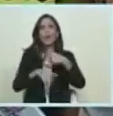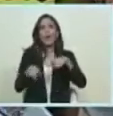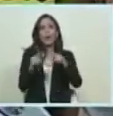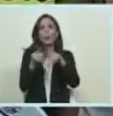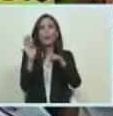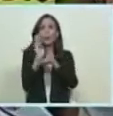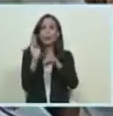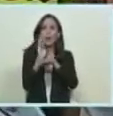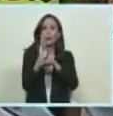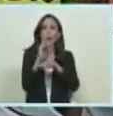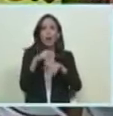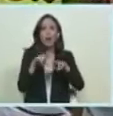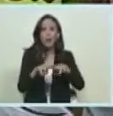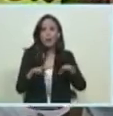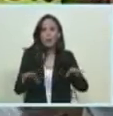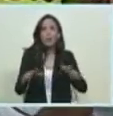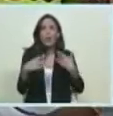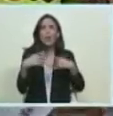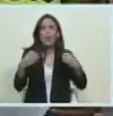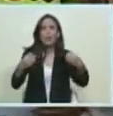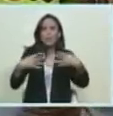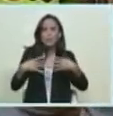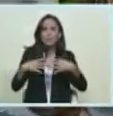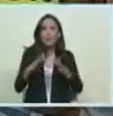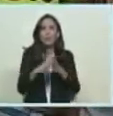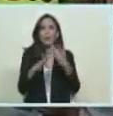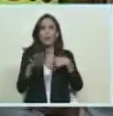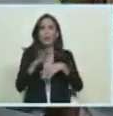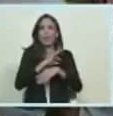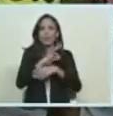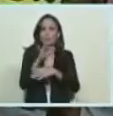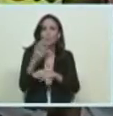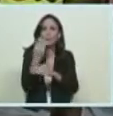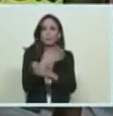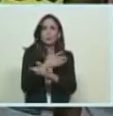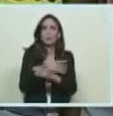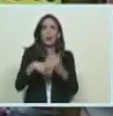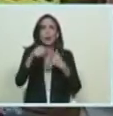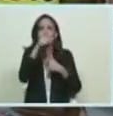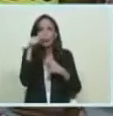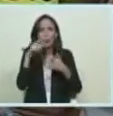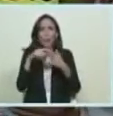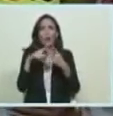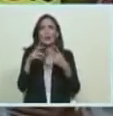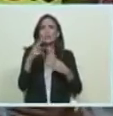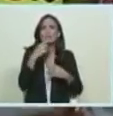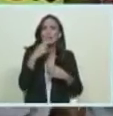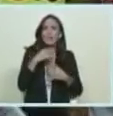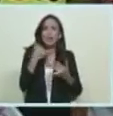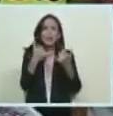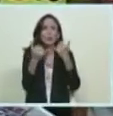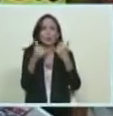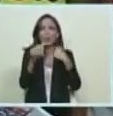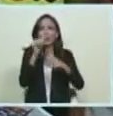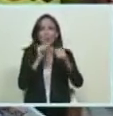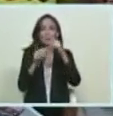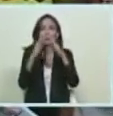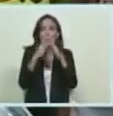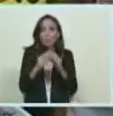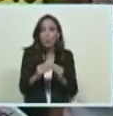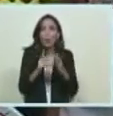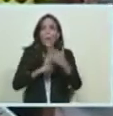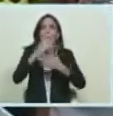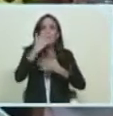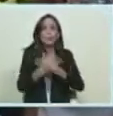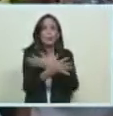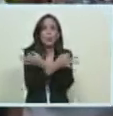a temprana edad, las enfermedades, el alcohol, el cigarrillo, las drogas. Es un tema muy excelente, este proyecto va